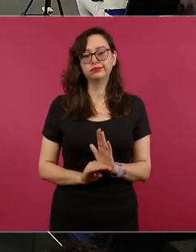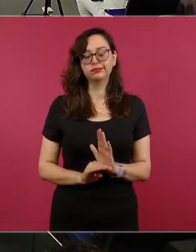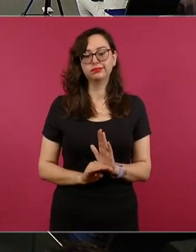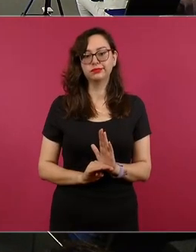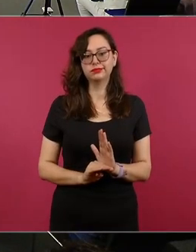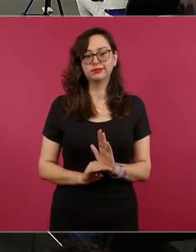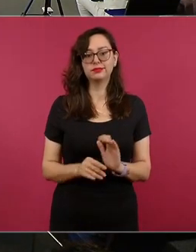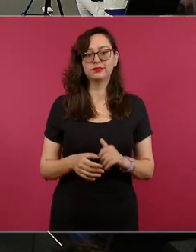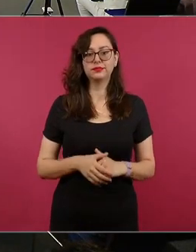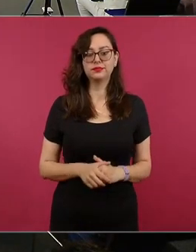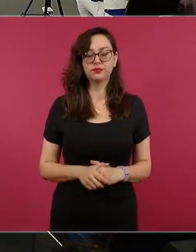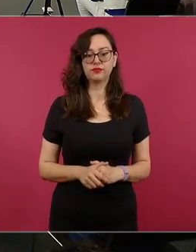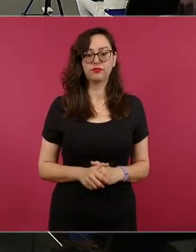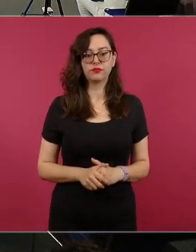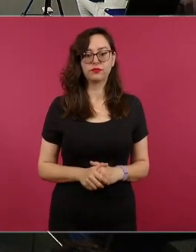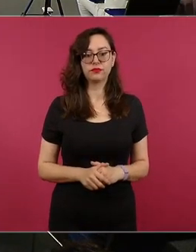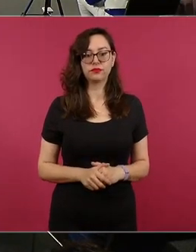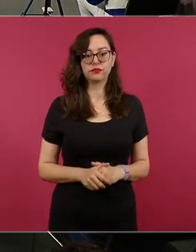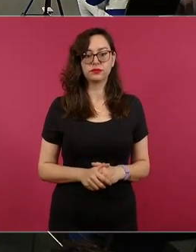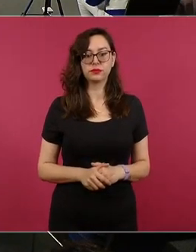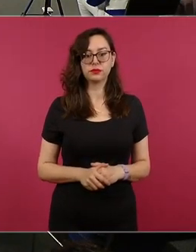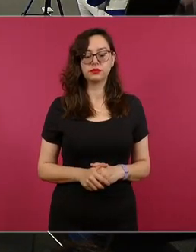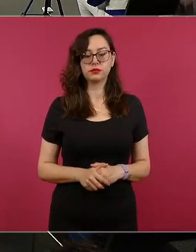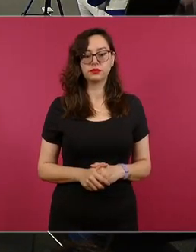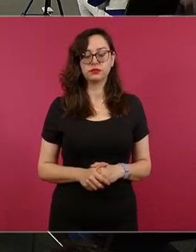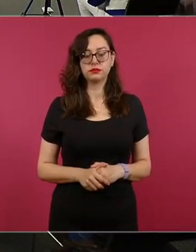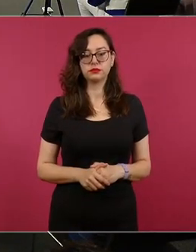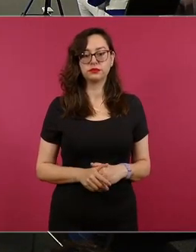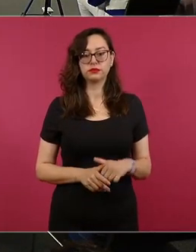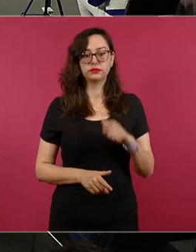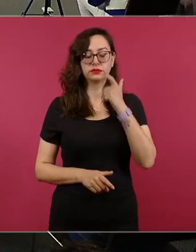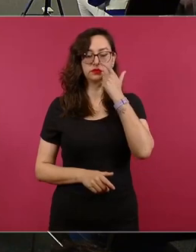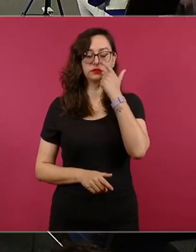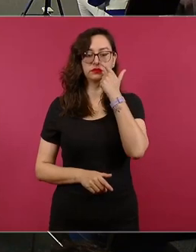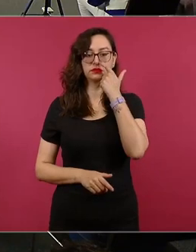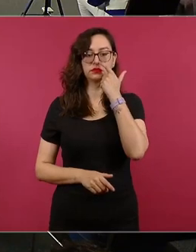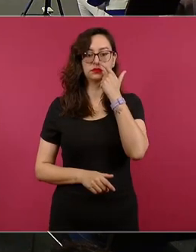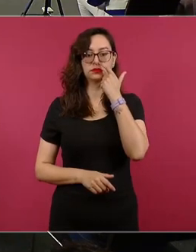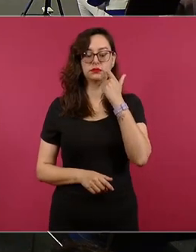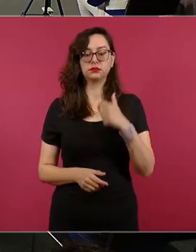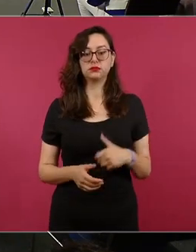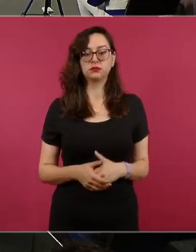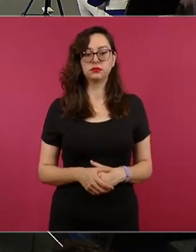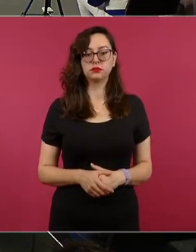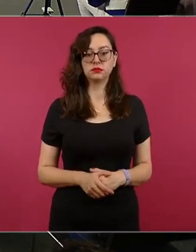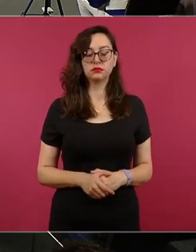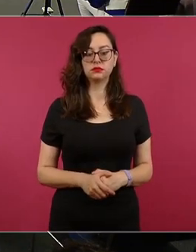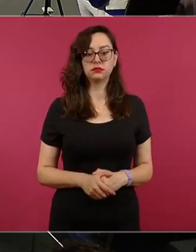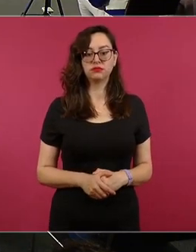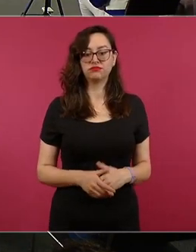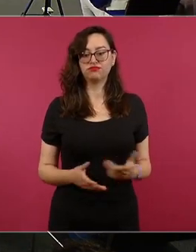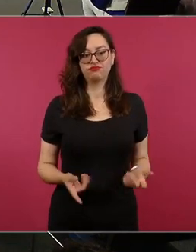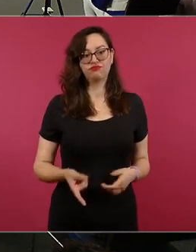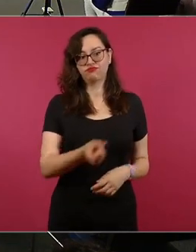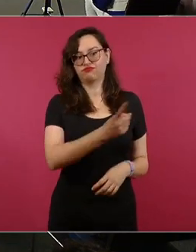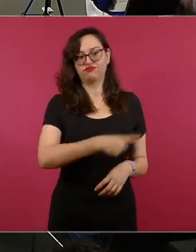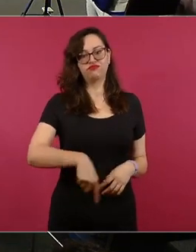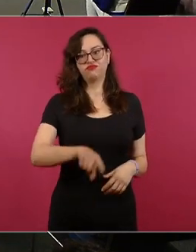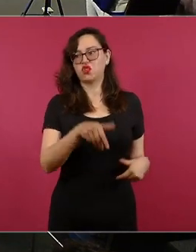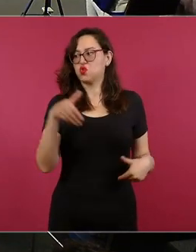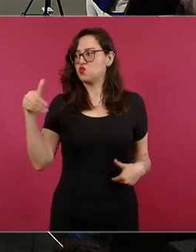así, es lo mismo, aquí está el resultado, no les gustó,